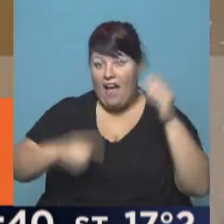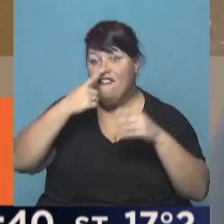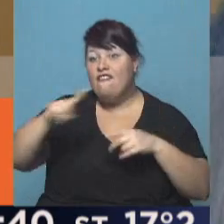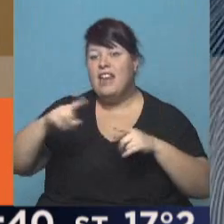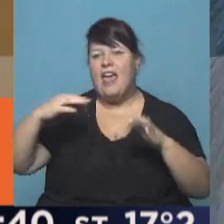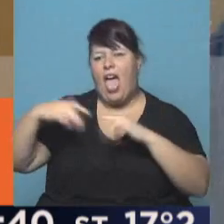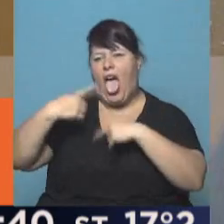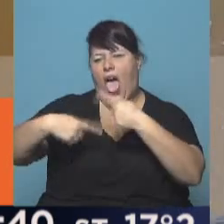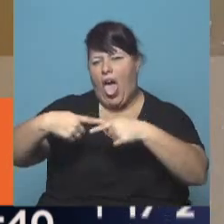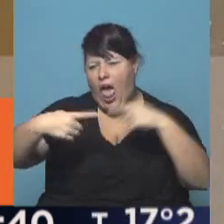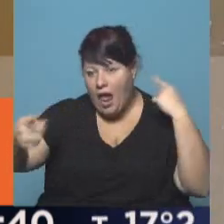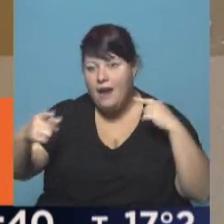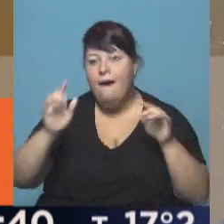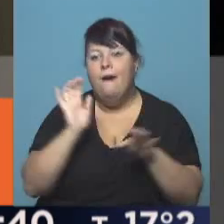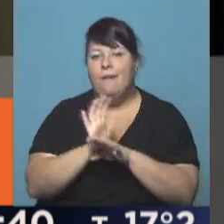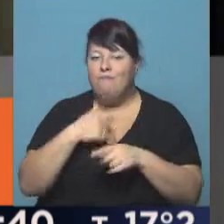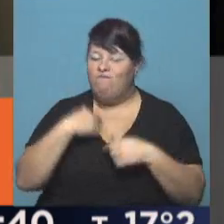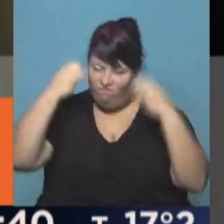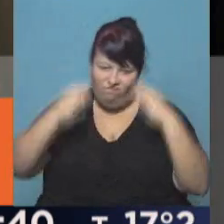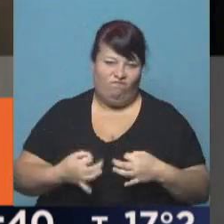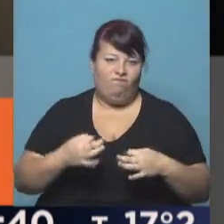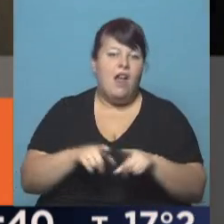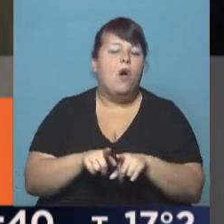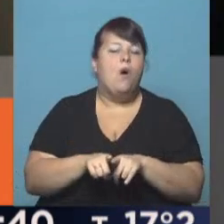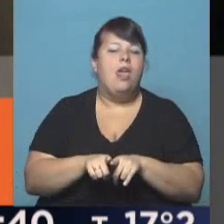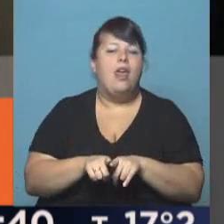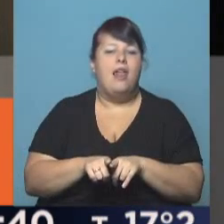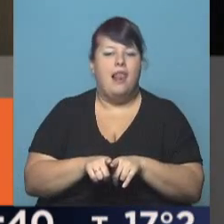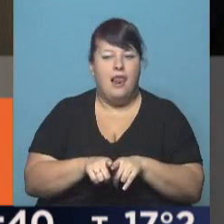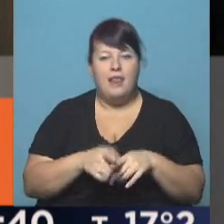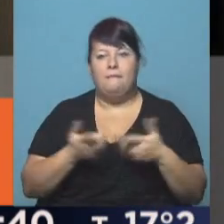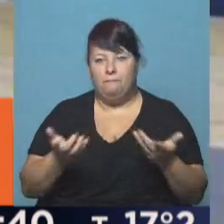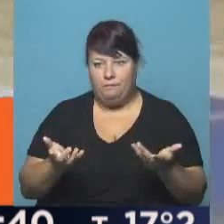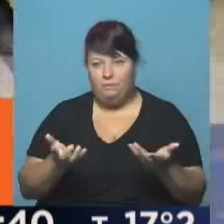camino tan largo, estoy convencido que